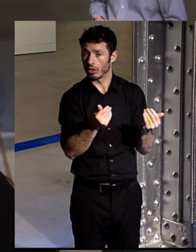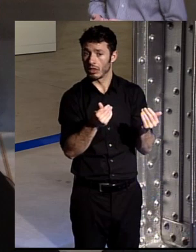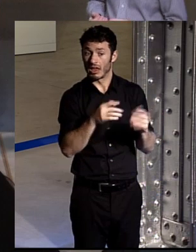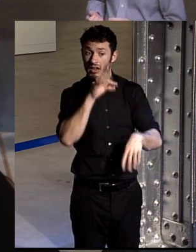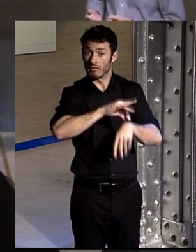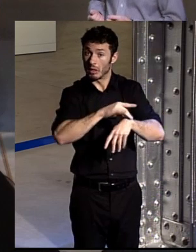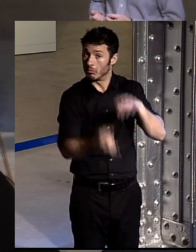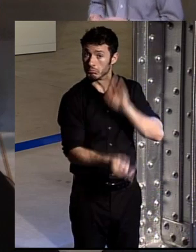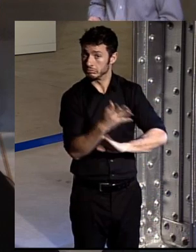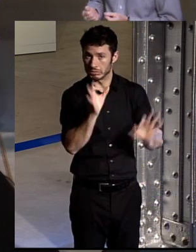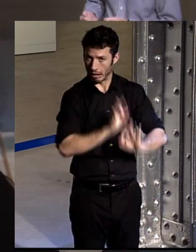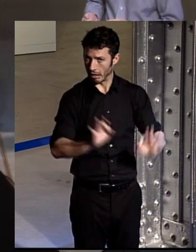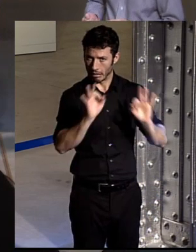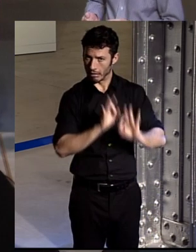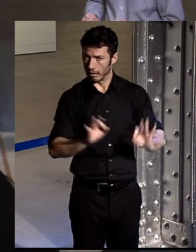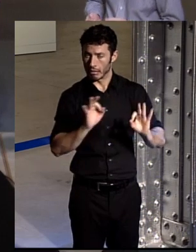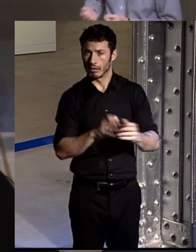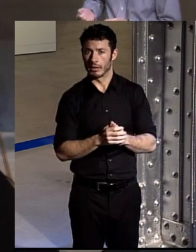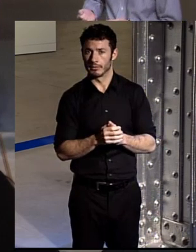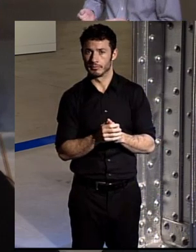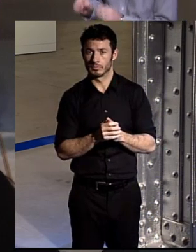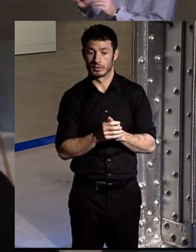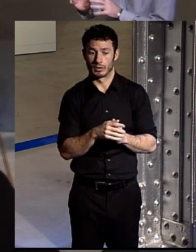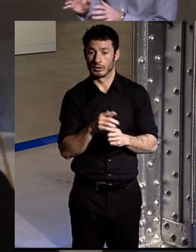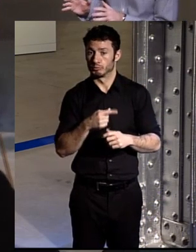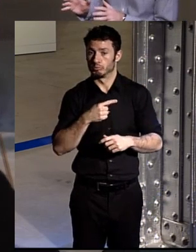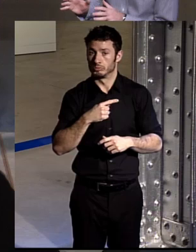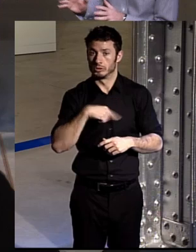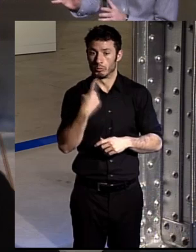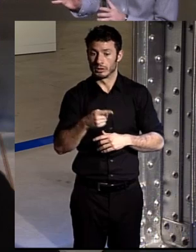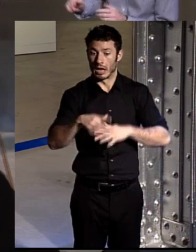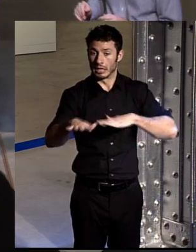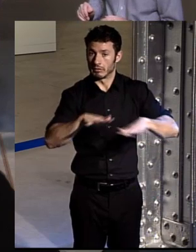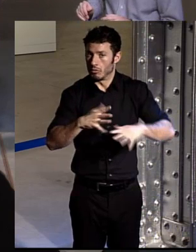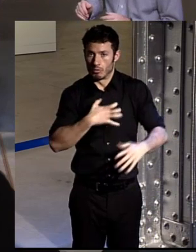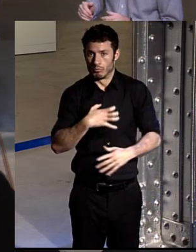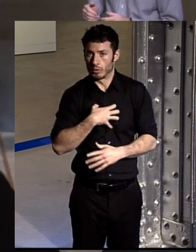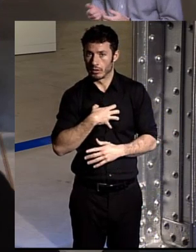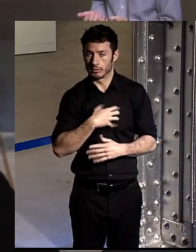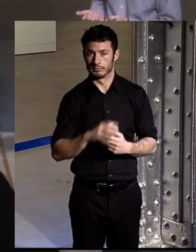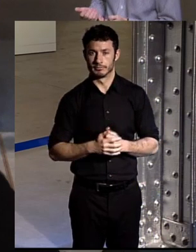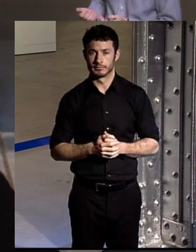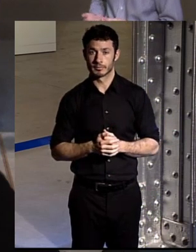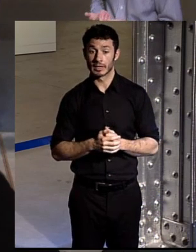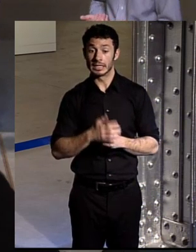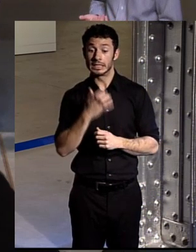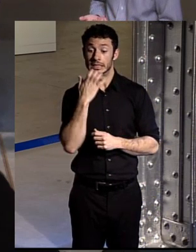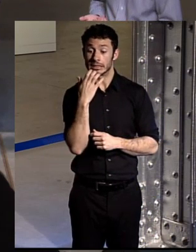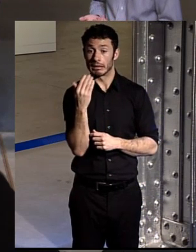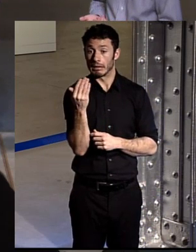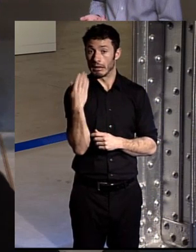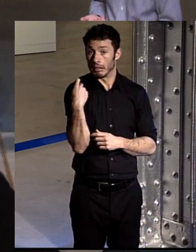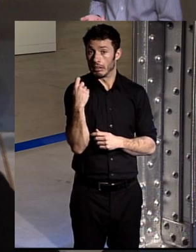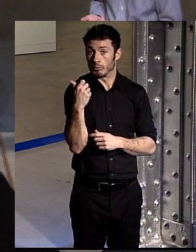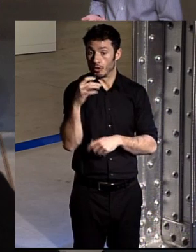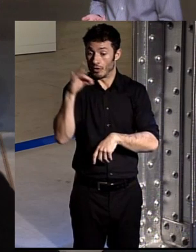van dejando de poder ser activados por señales del sistema inmune, digamos. Si la infección es más reciente, sí se puede